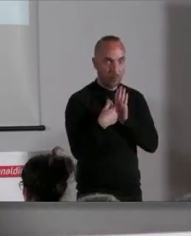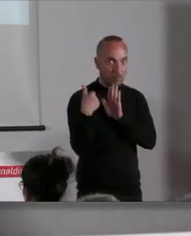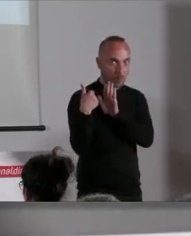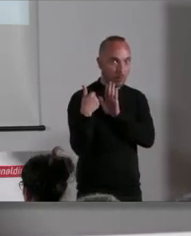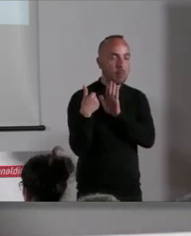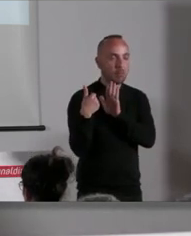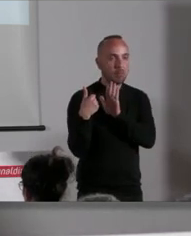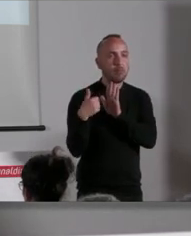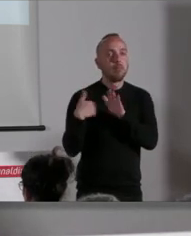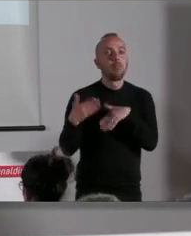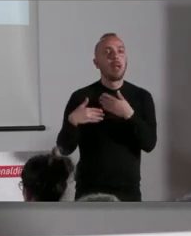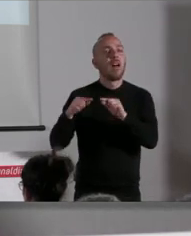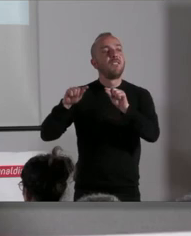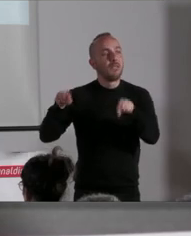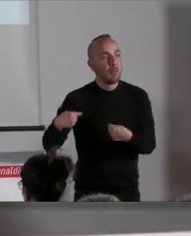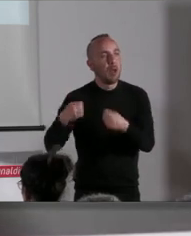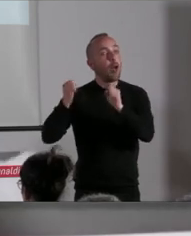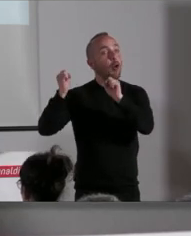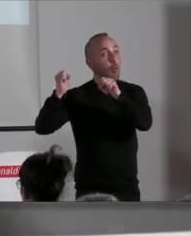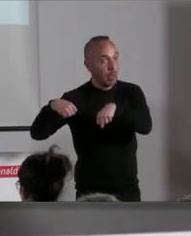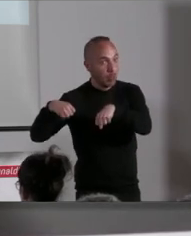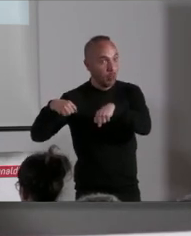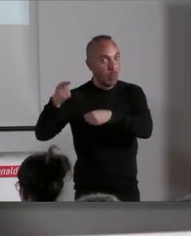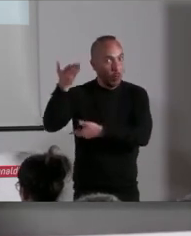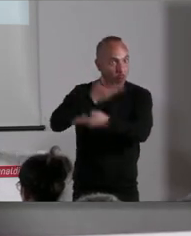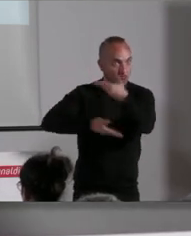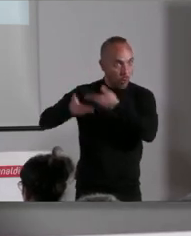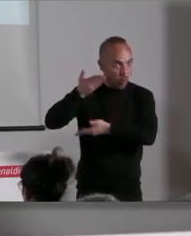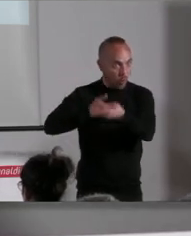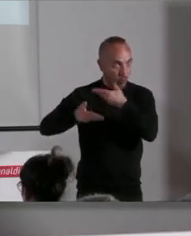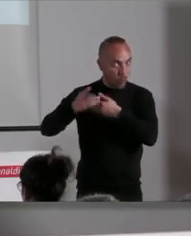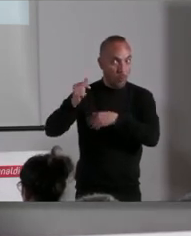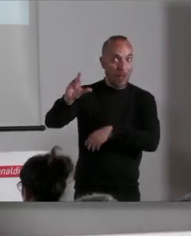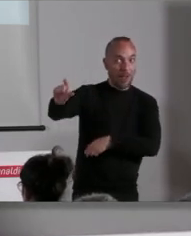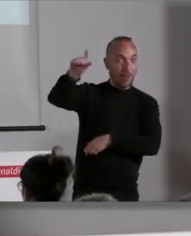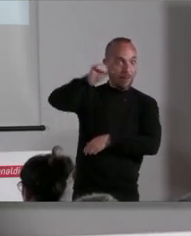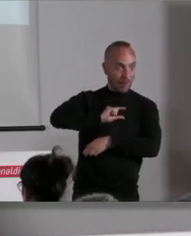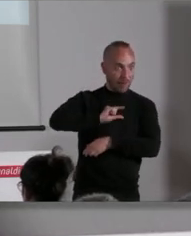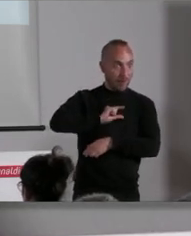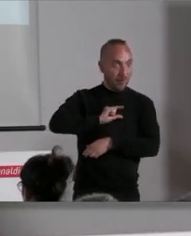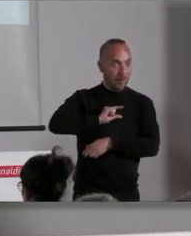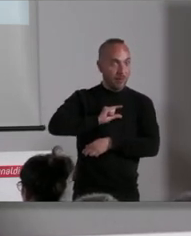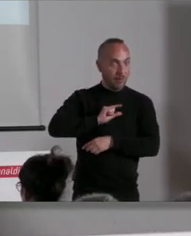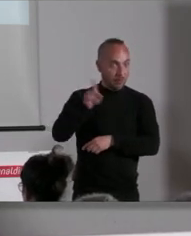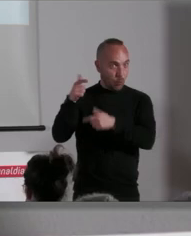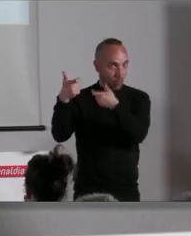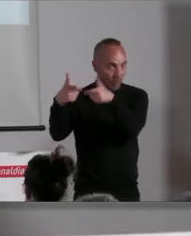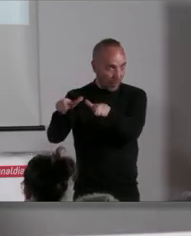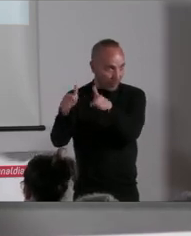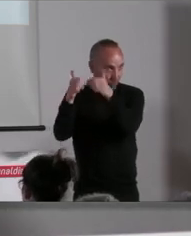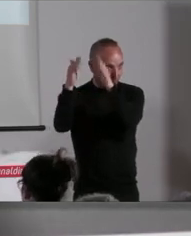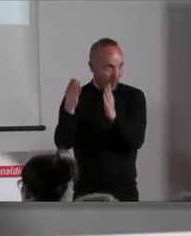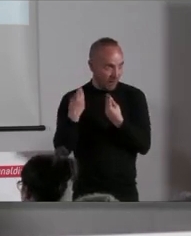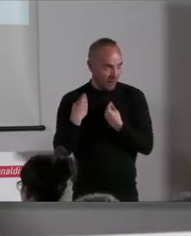Cuando fuimos a firmar el convenio de colaboración para recibir ese dinero con el Departamento de